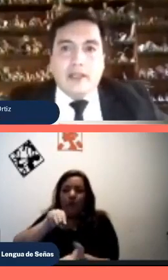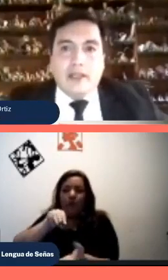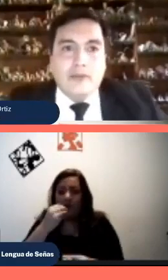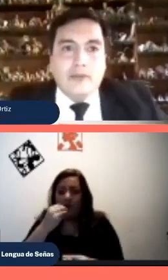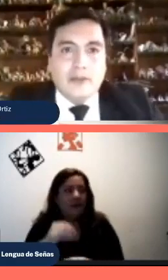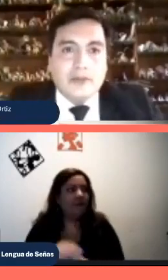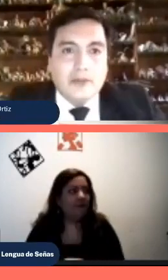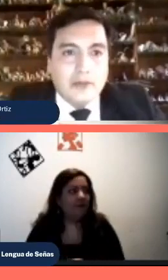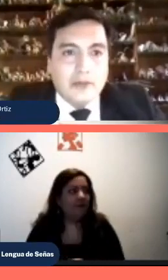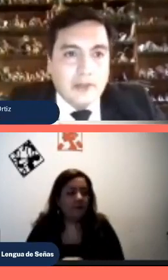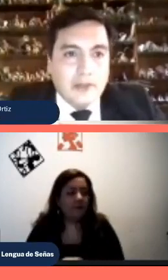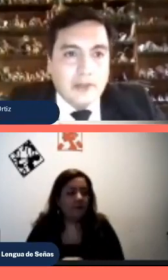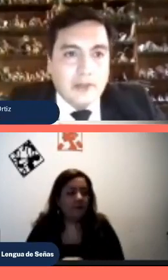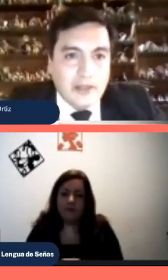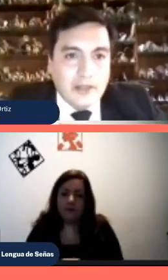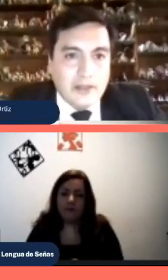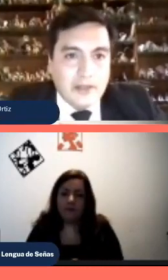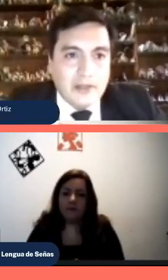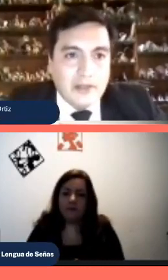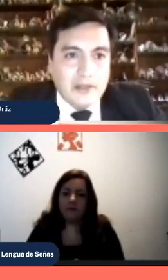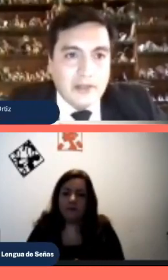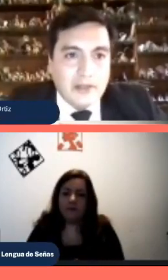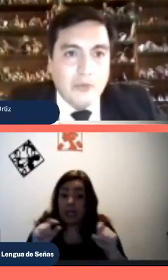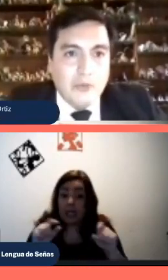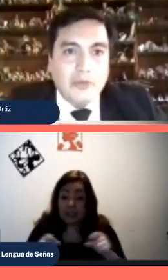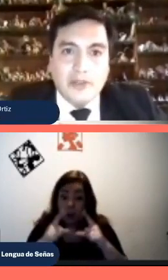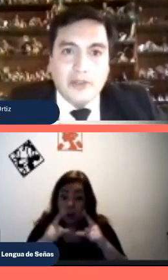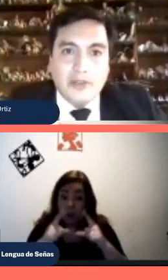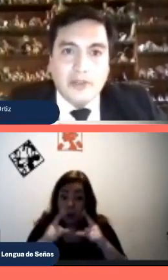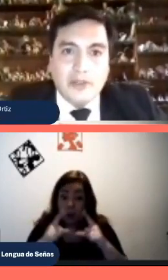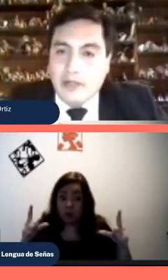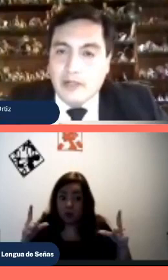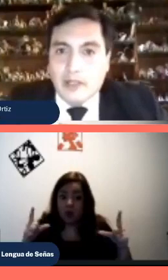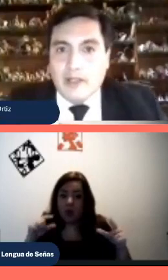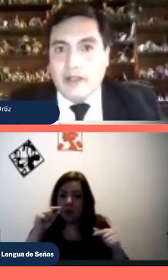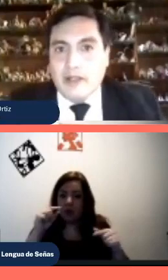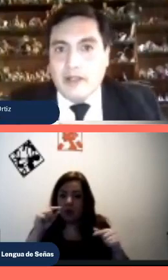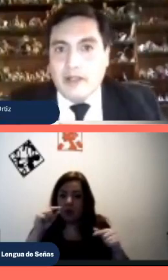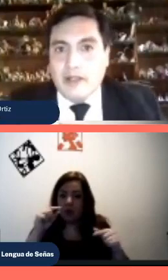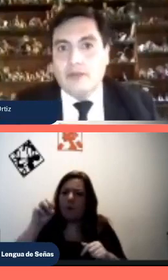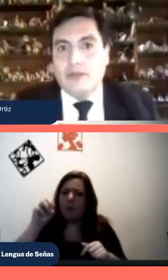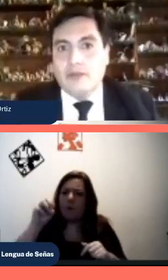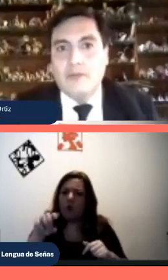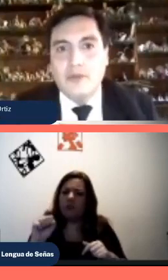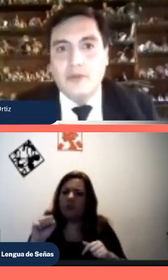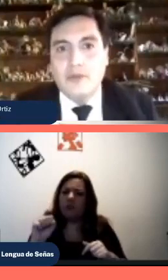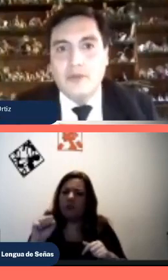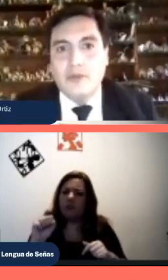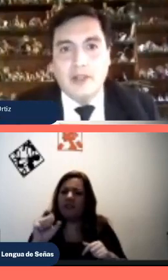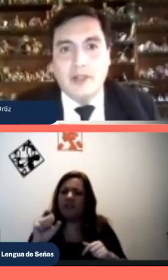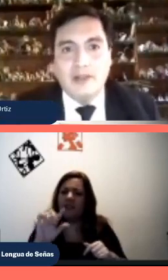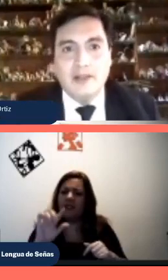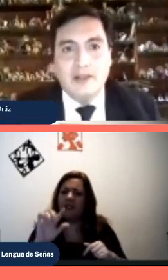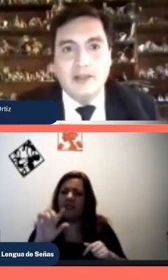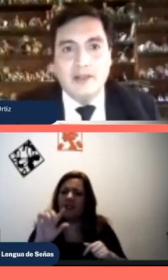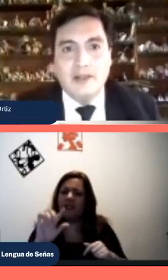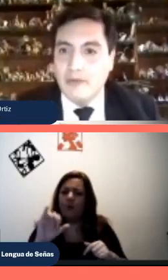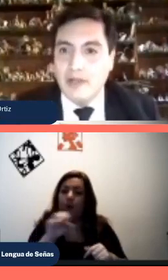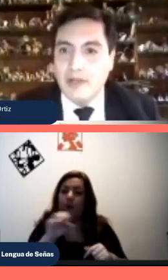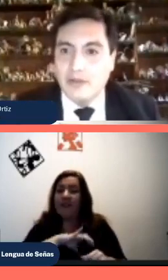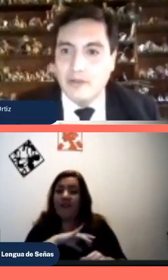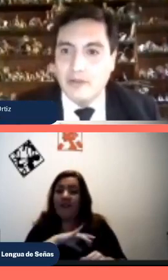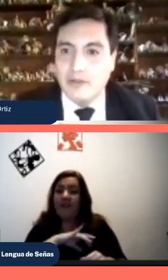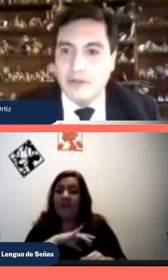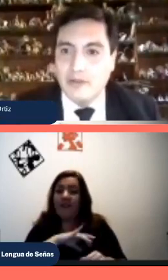Este descubrimiento es de un mosasaurio chileno, tal vez a los niños les suene mucho más por la